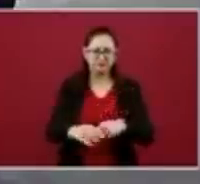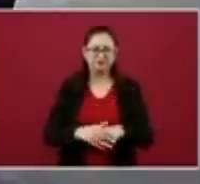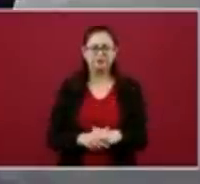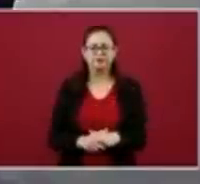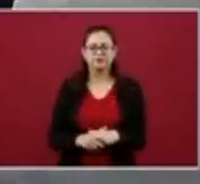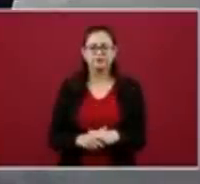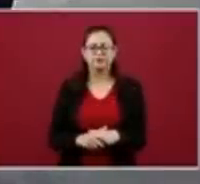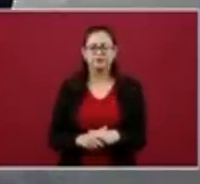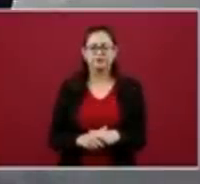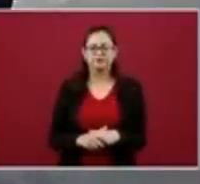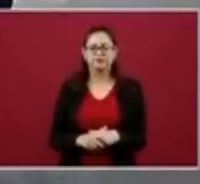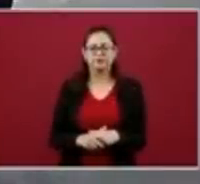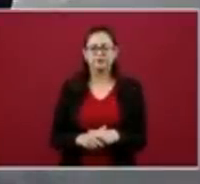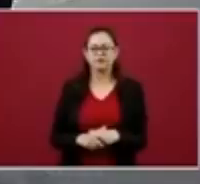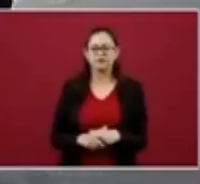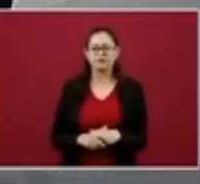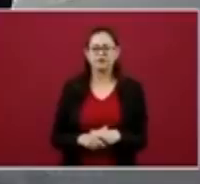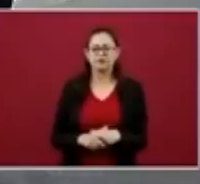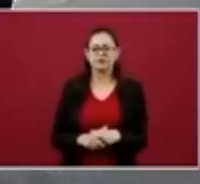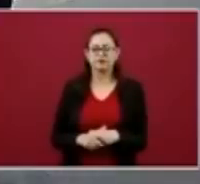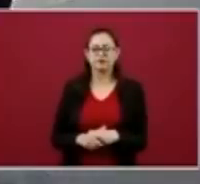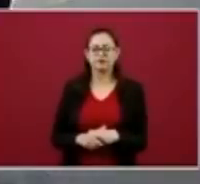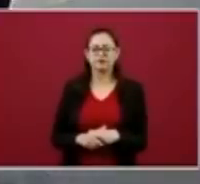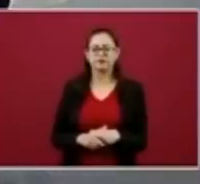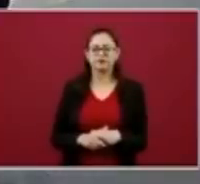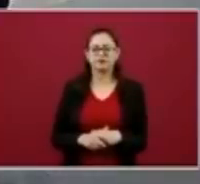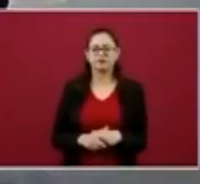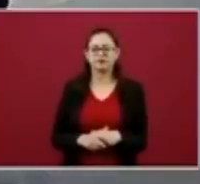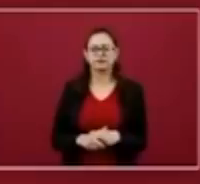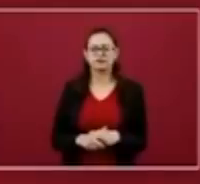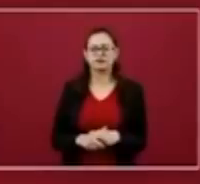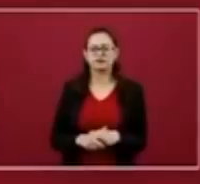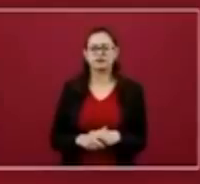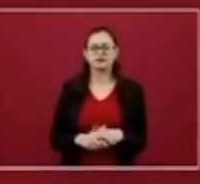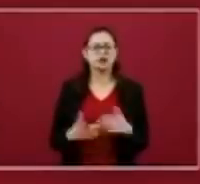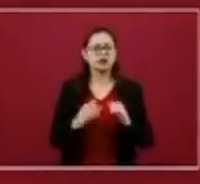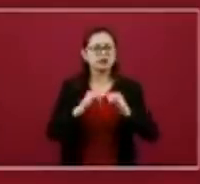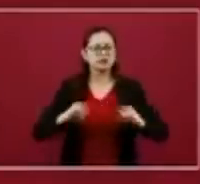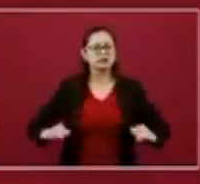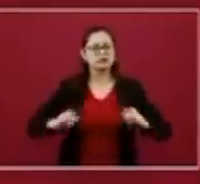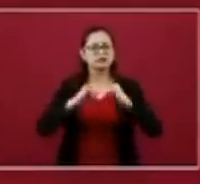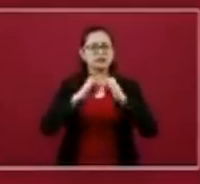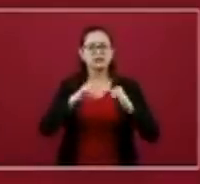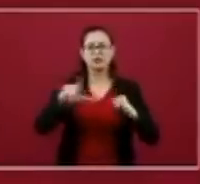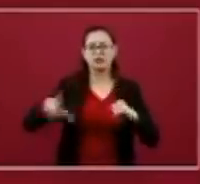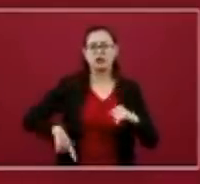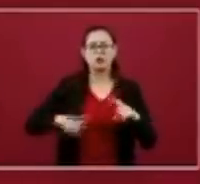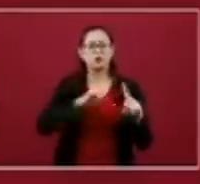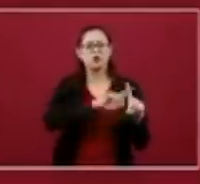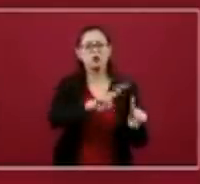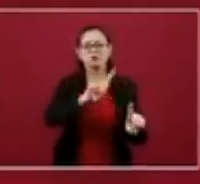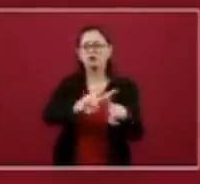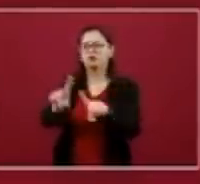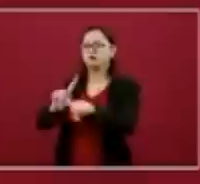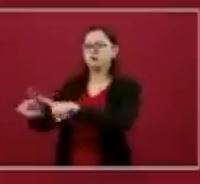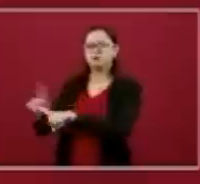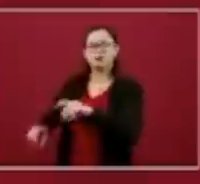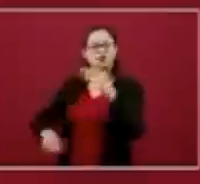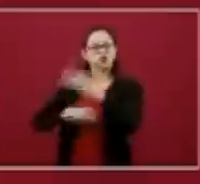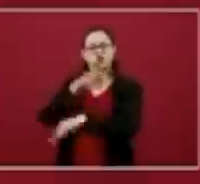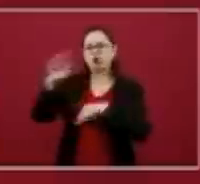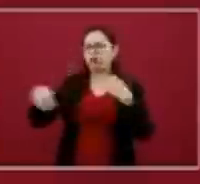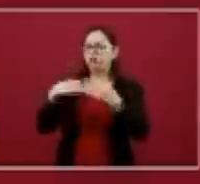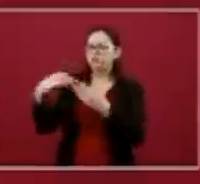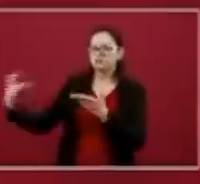He contado con el apoyo de todas las dependencias del gobierno federal,